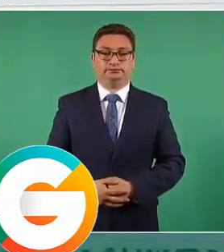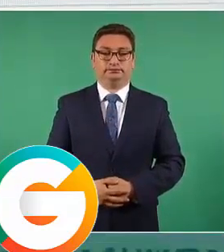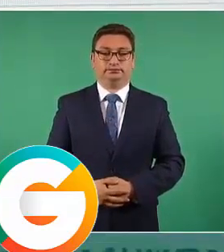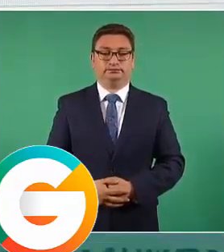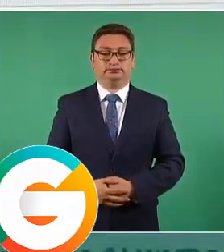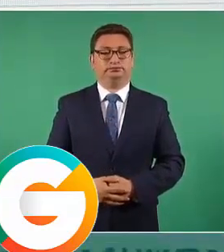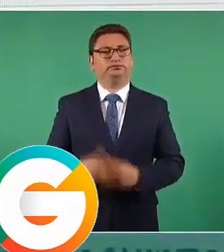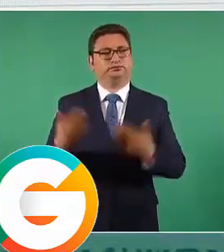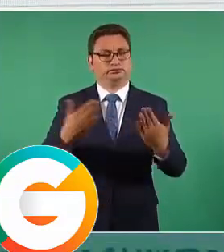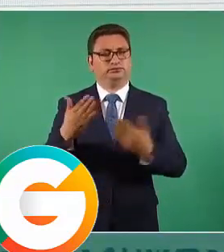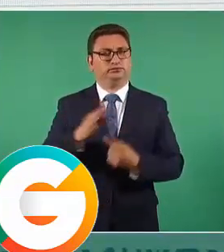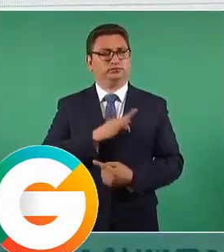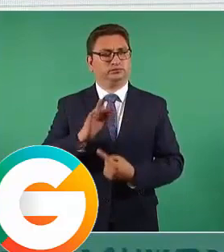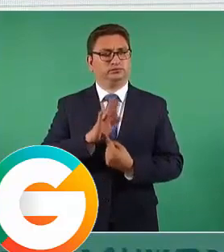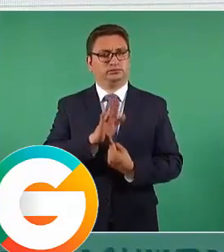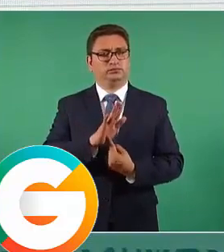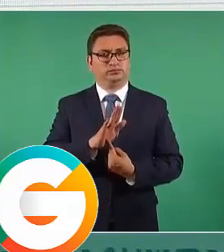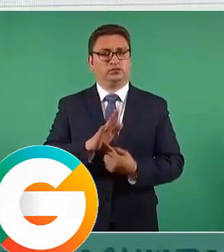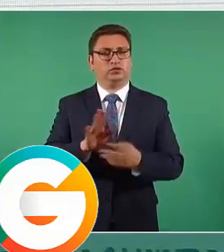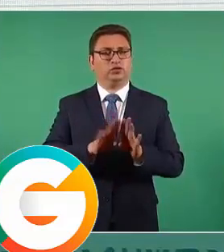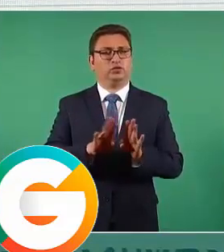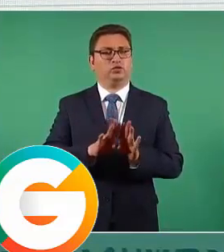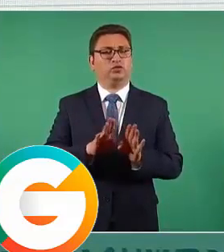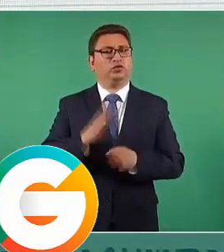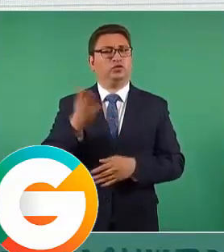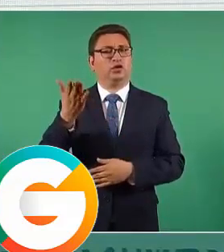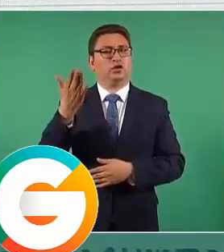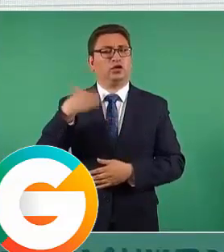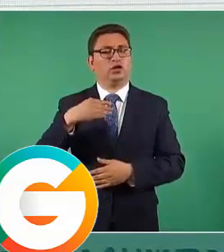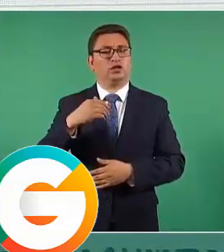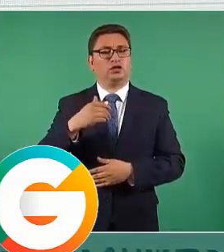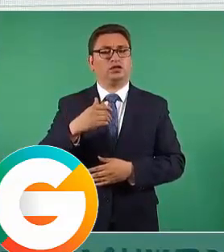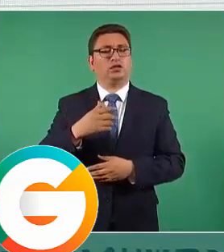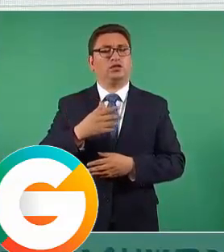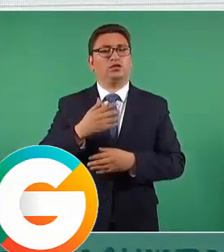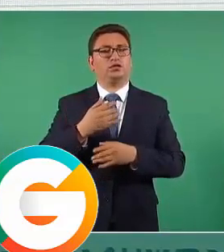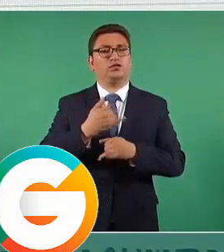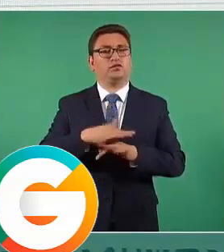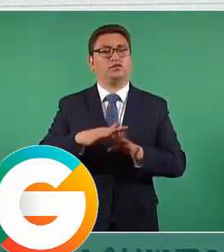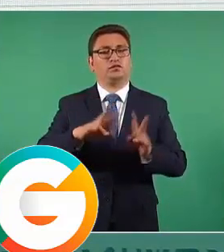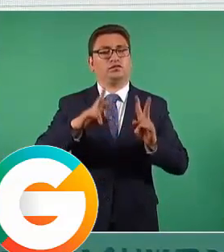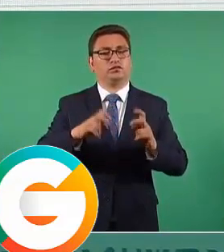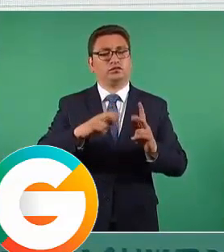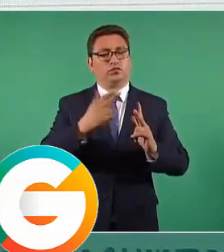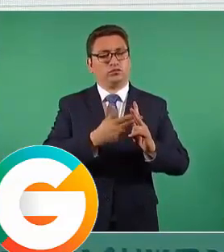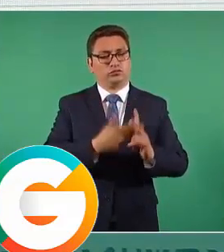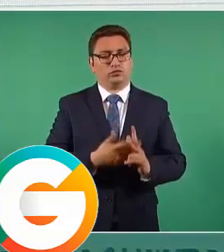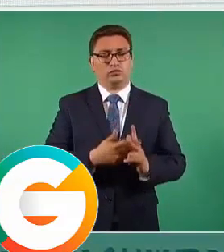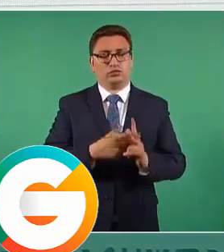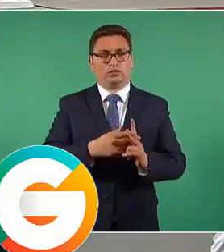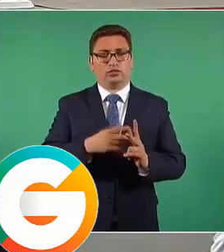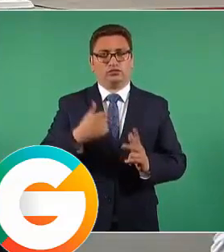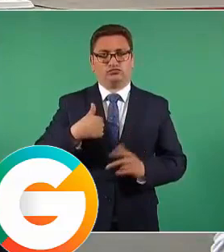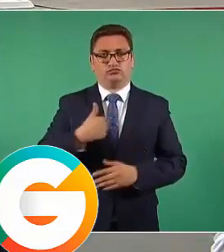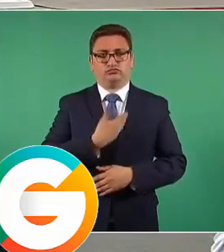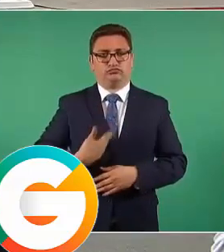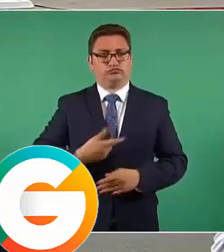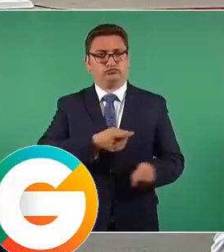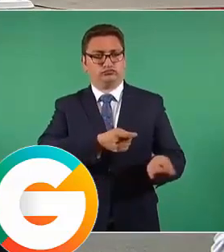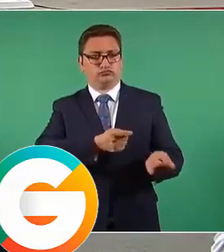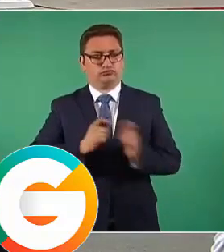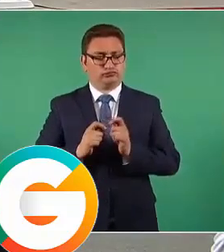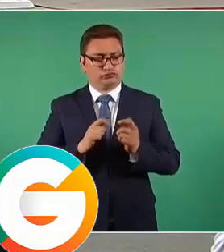No puedes poner cómo recibimos en homicidios el país,